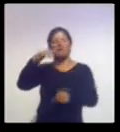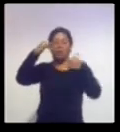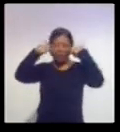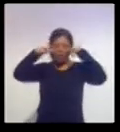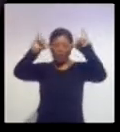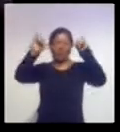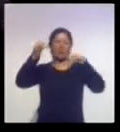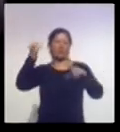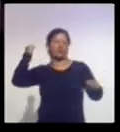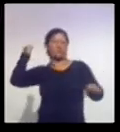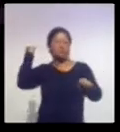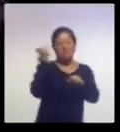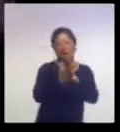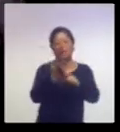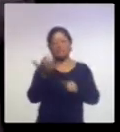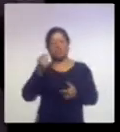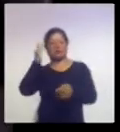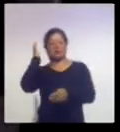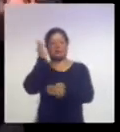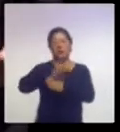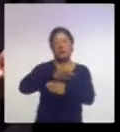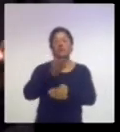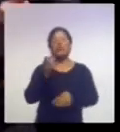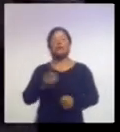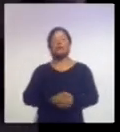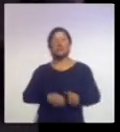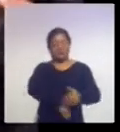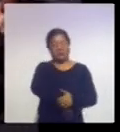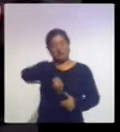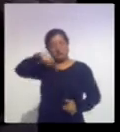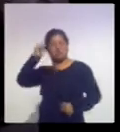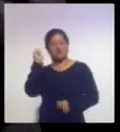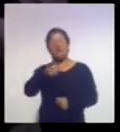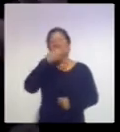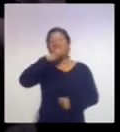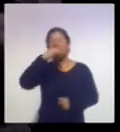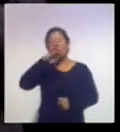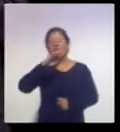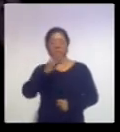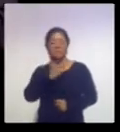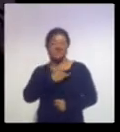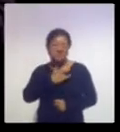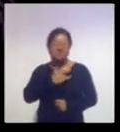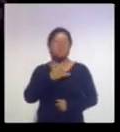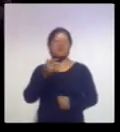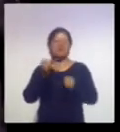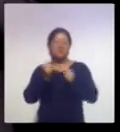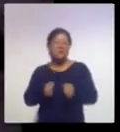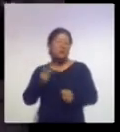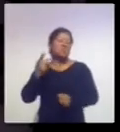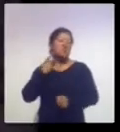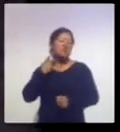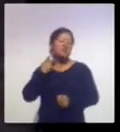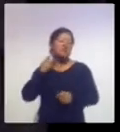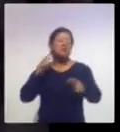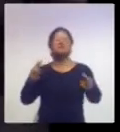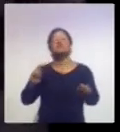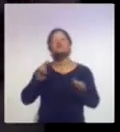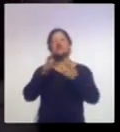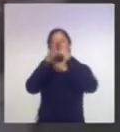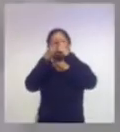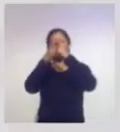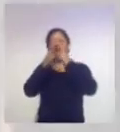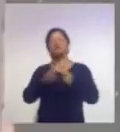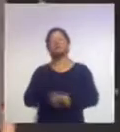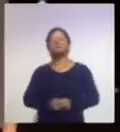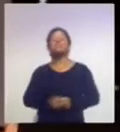en fiestas conmemorativas religiosas, sociales y políticas. Esa era la fiesta de toros hasta ese